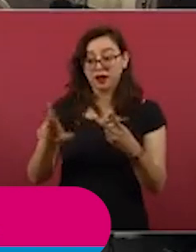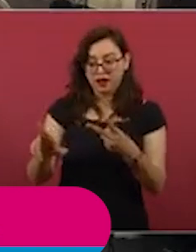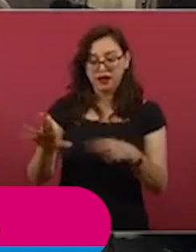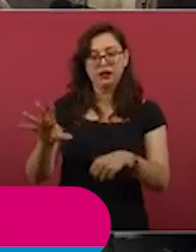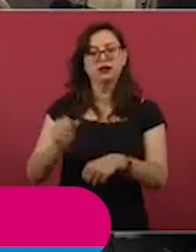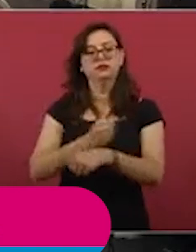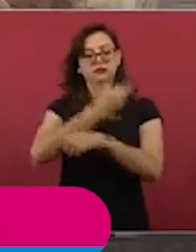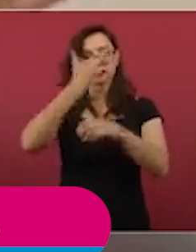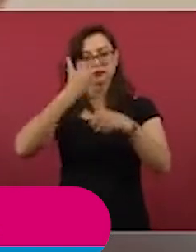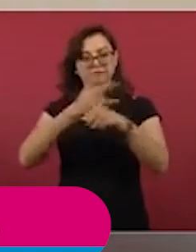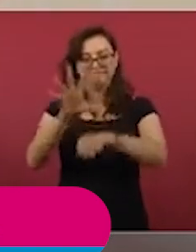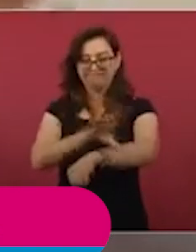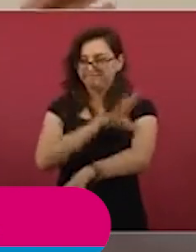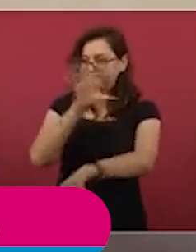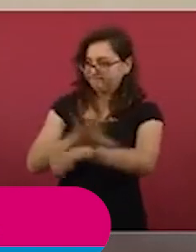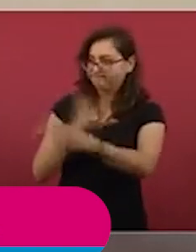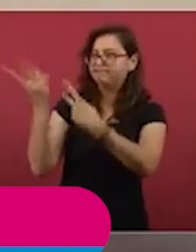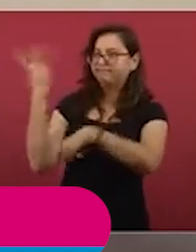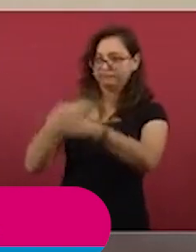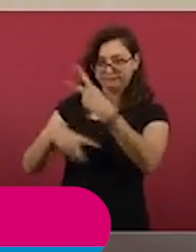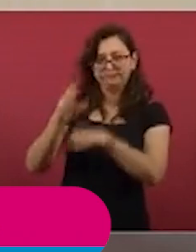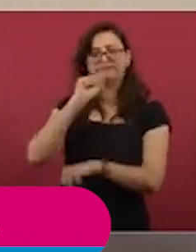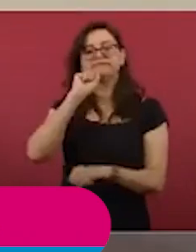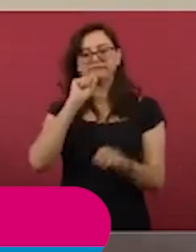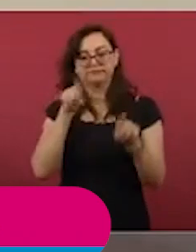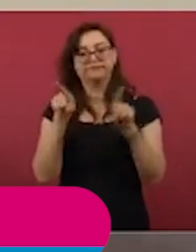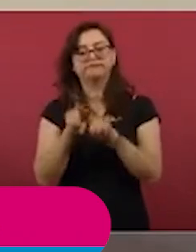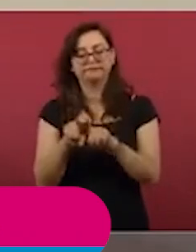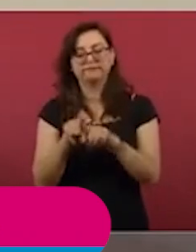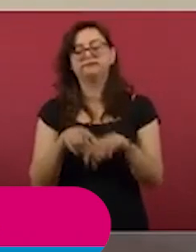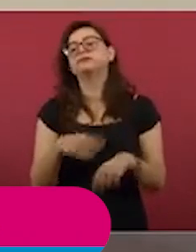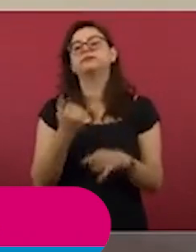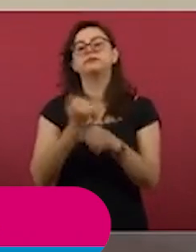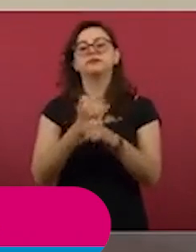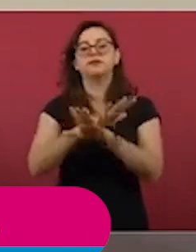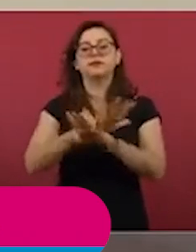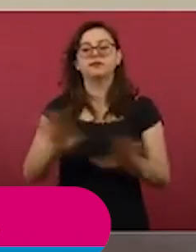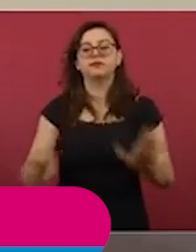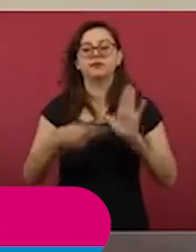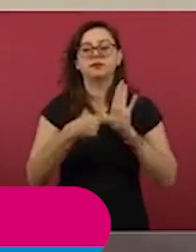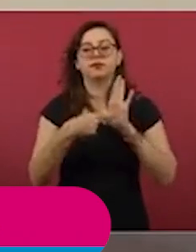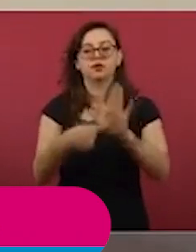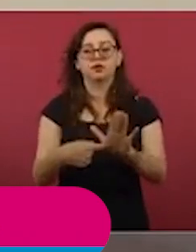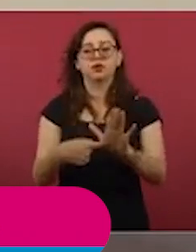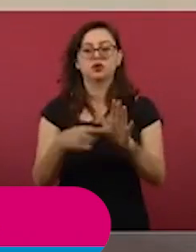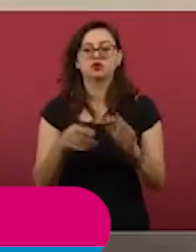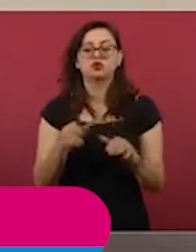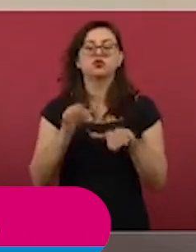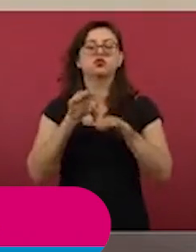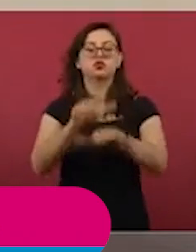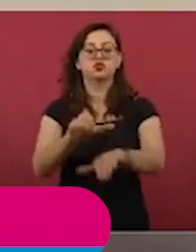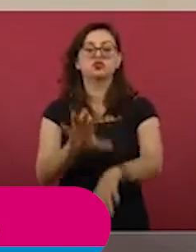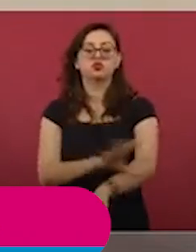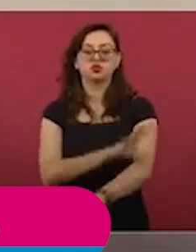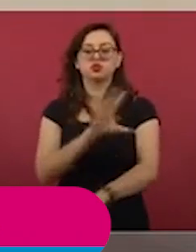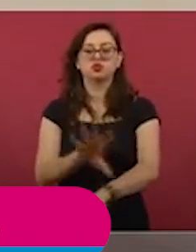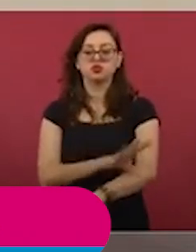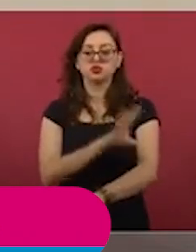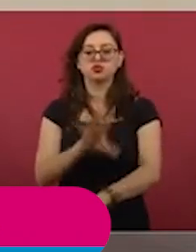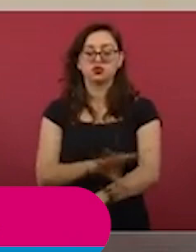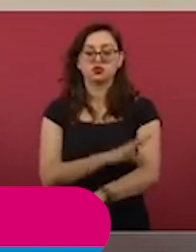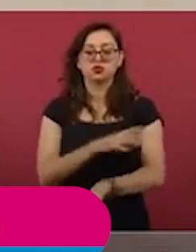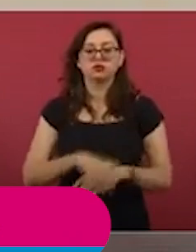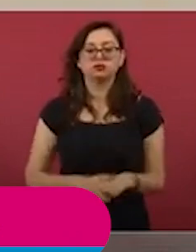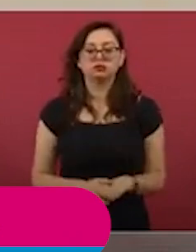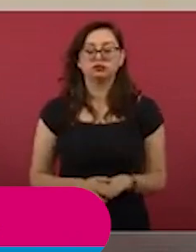Van a informar sobre cómo vamos en el sector energético. Y